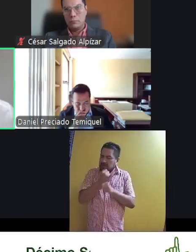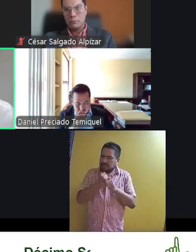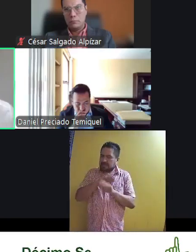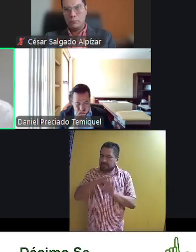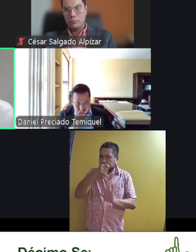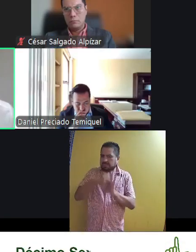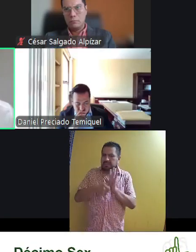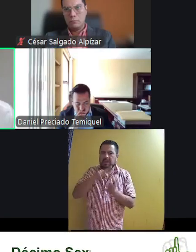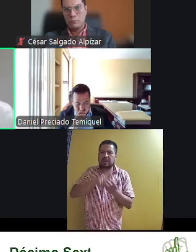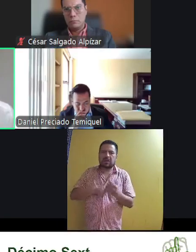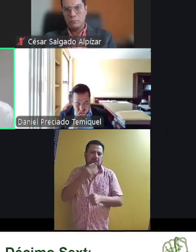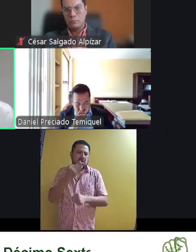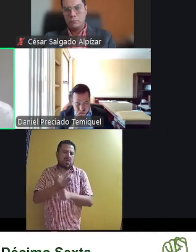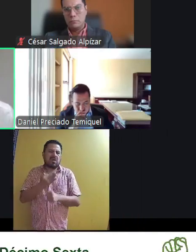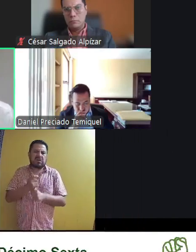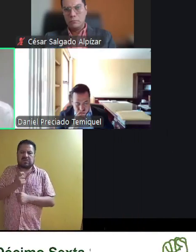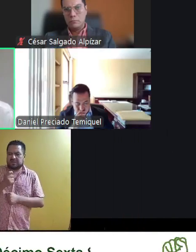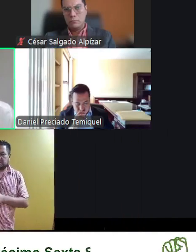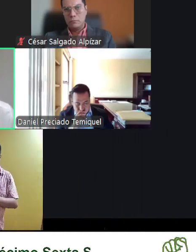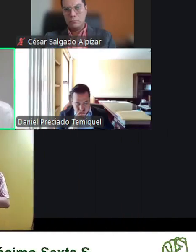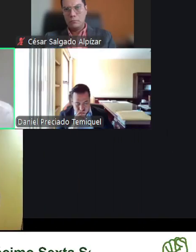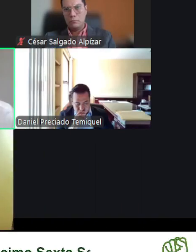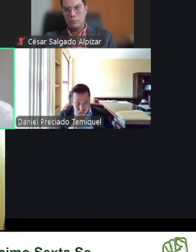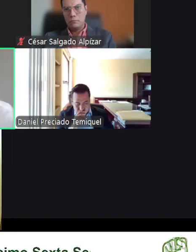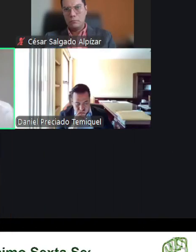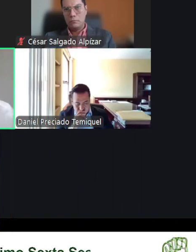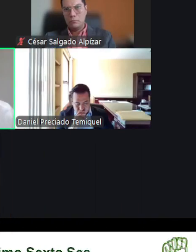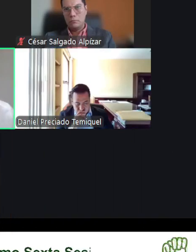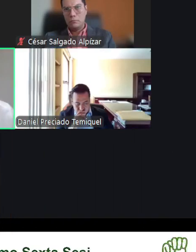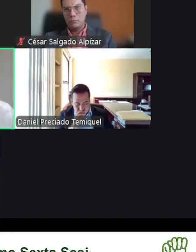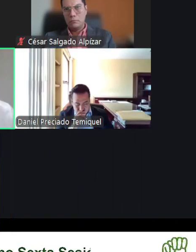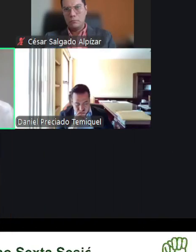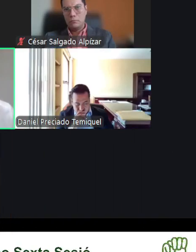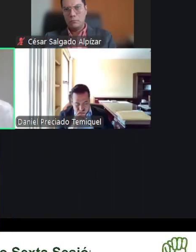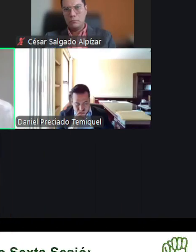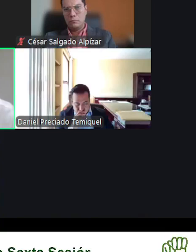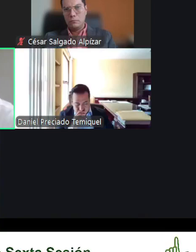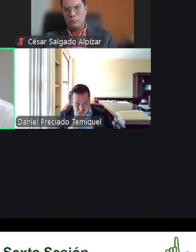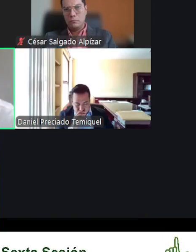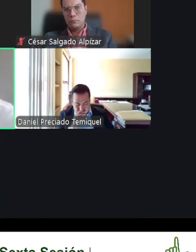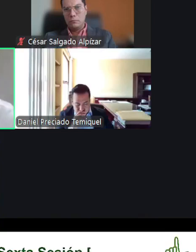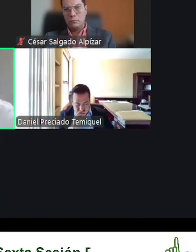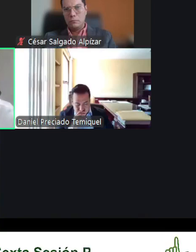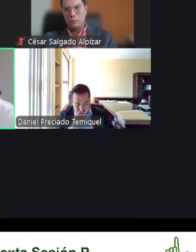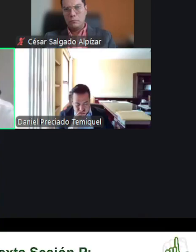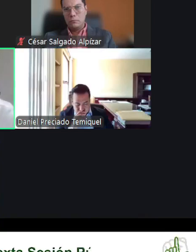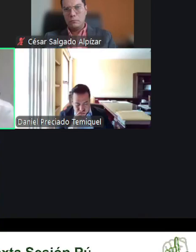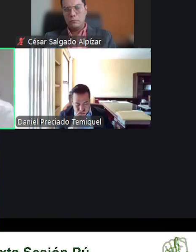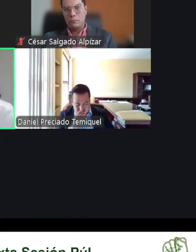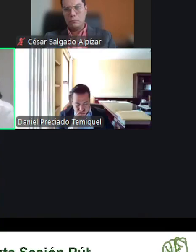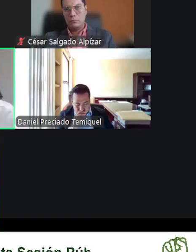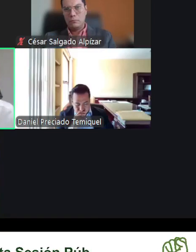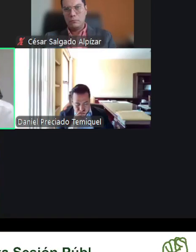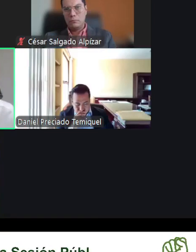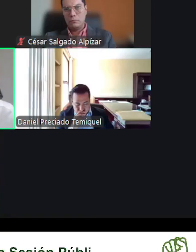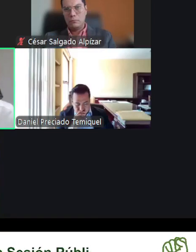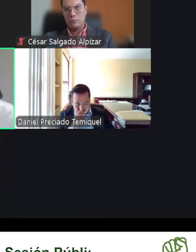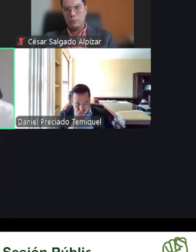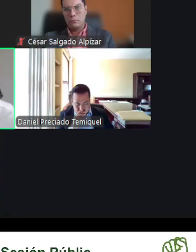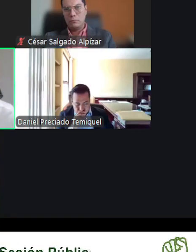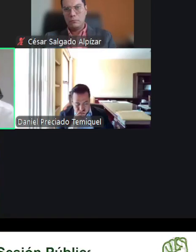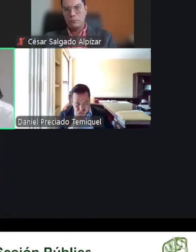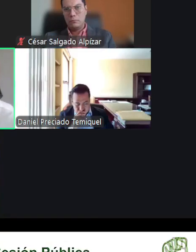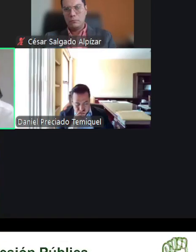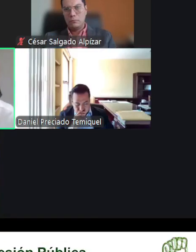resolver en la presente sesión corresponden a dos proyectos de resolución, los cuales a continuación preciso. El